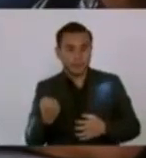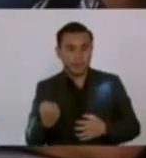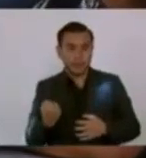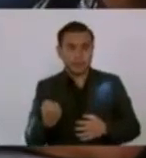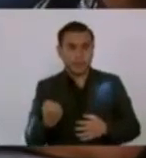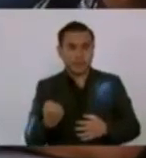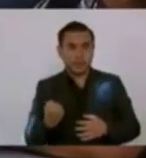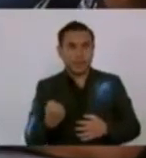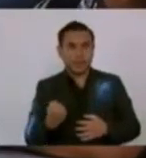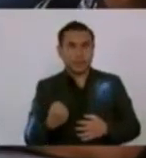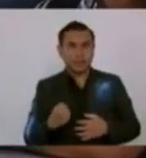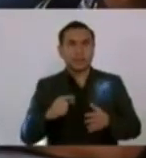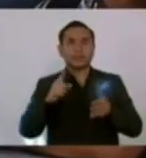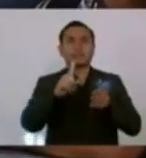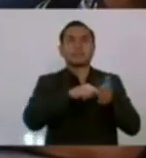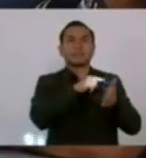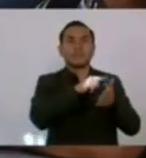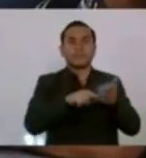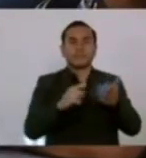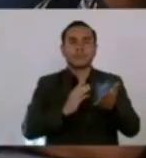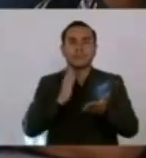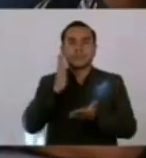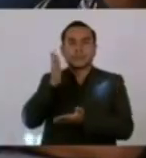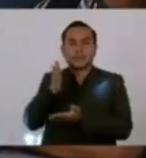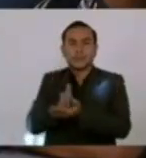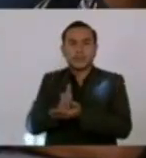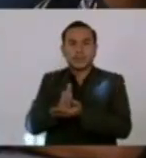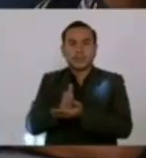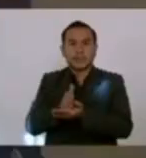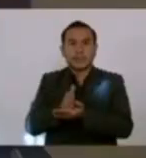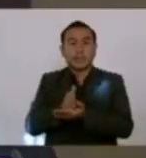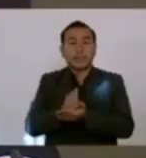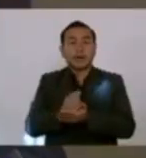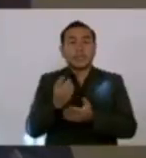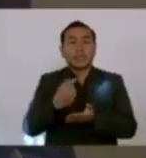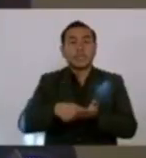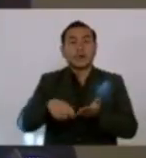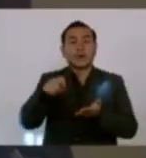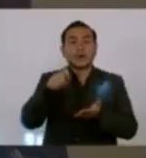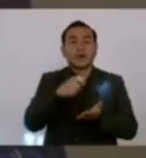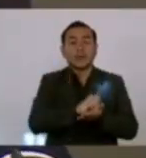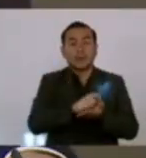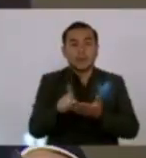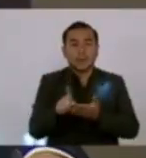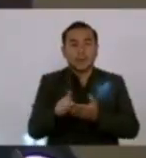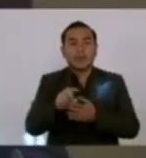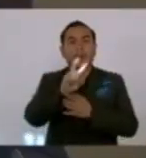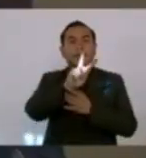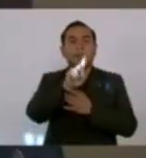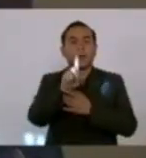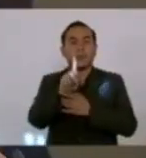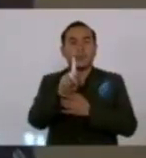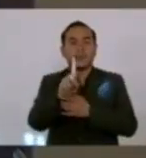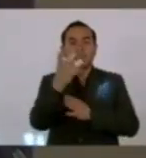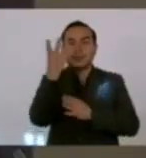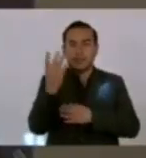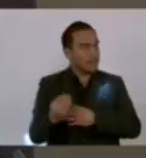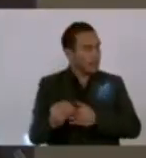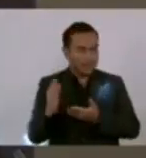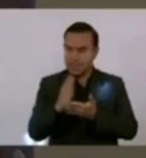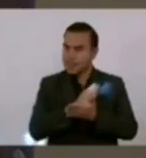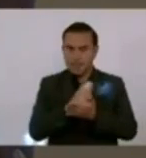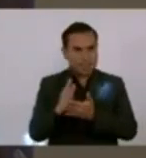la suspensión de actividades educativas durante el periodo de 21 días de todos los centros educativos de cualquier